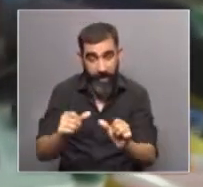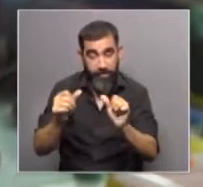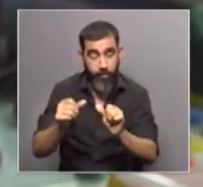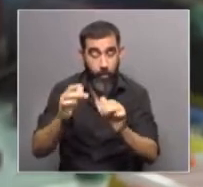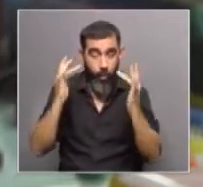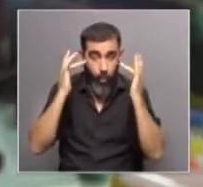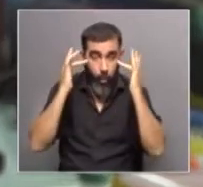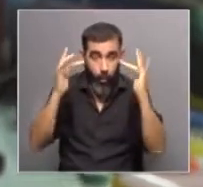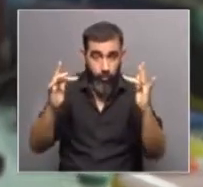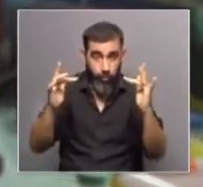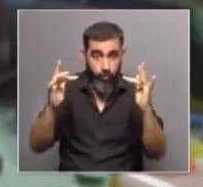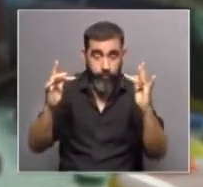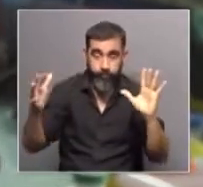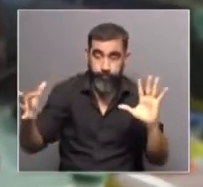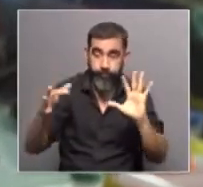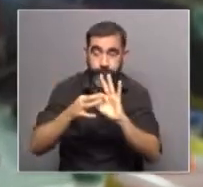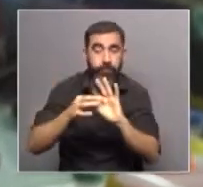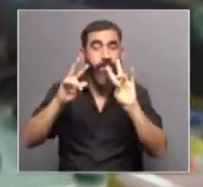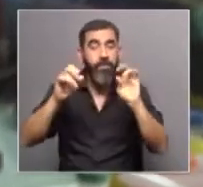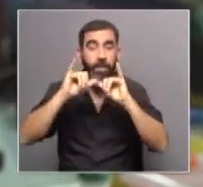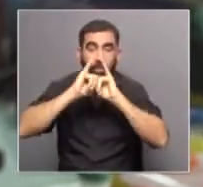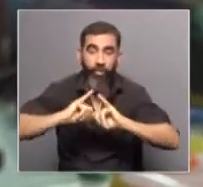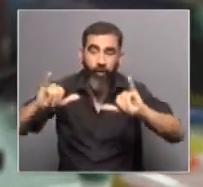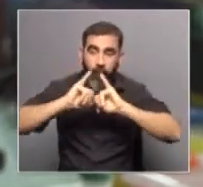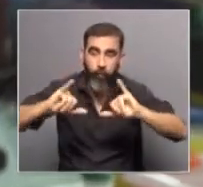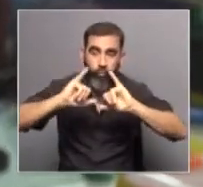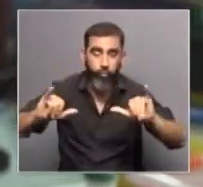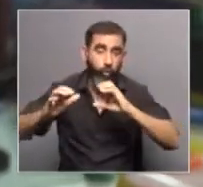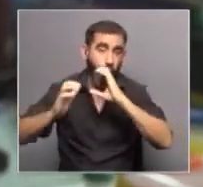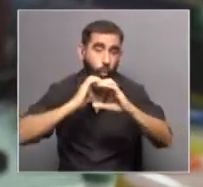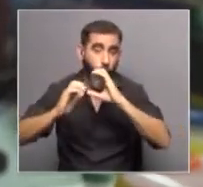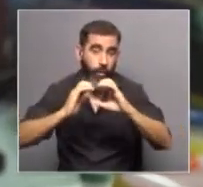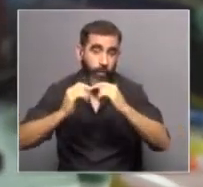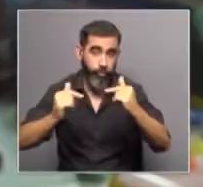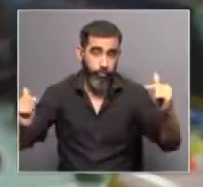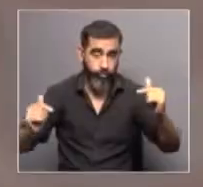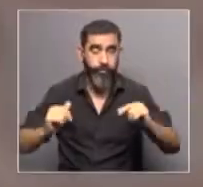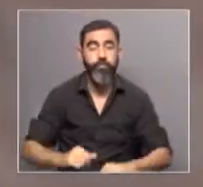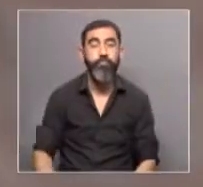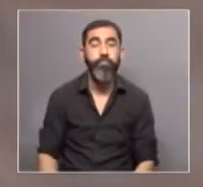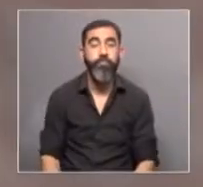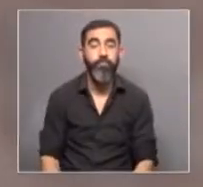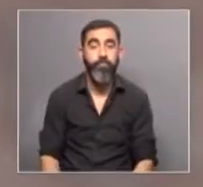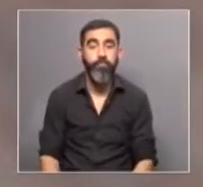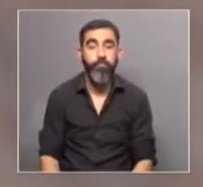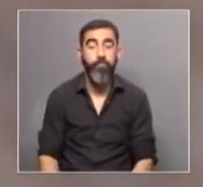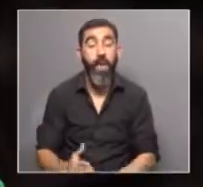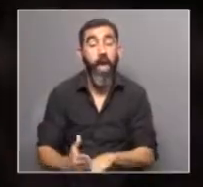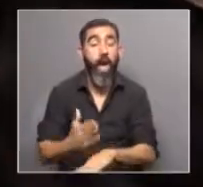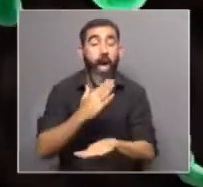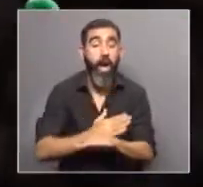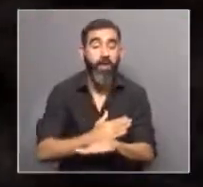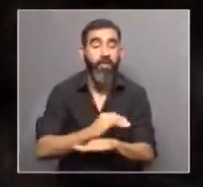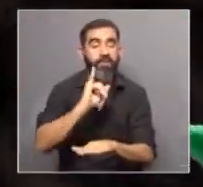academia con la parte de difusión, con los medios de difusión o con los medios de comunicación. Antes